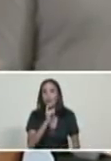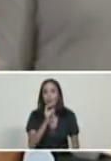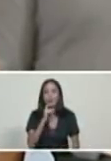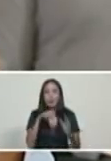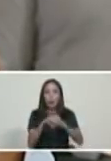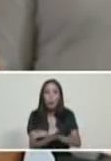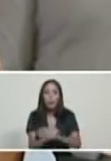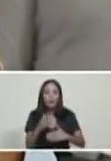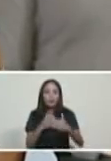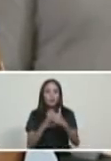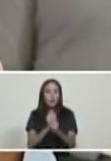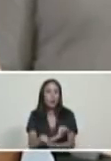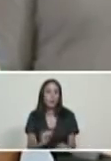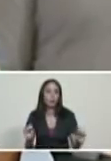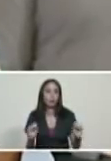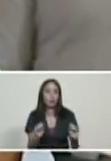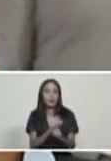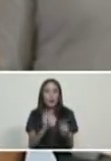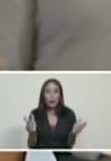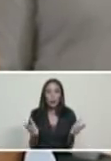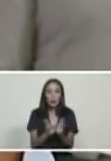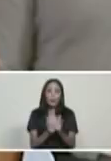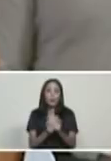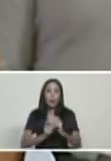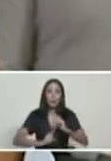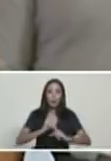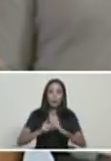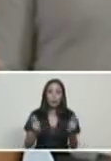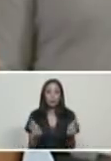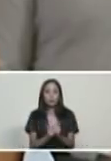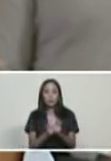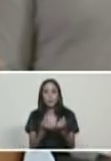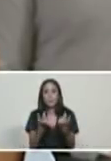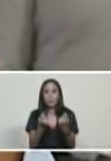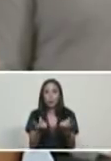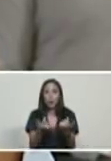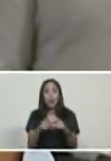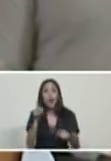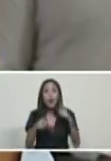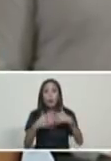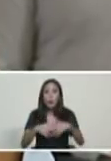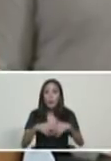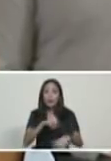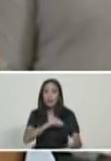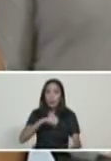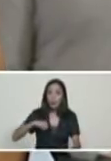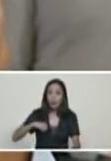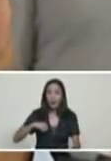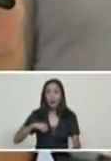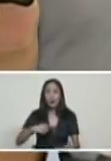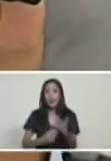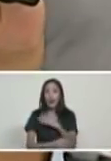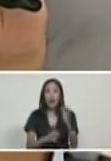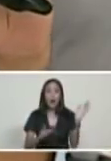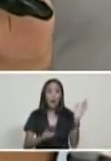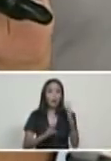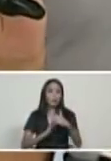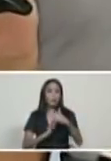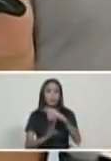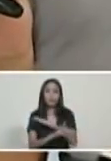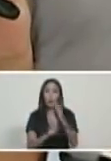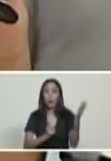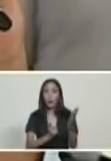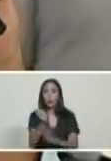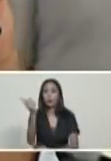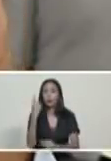y disminuye la producción. Por lo tanto, estas empresas, en su mayoría privada, están migrando hacia Euroasia para la compra